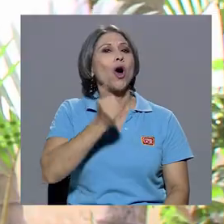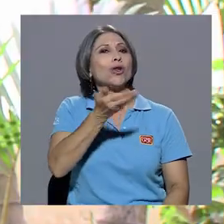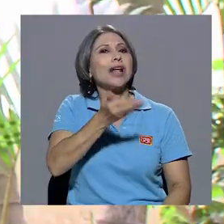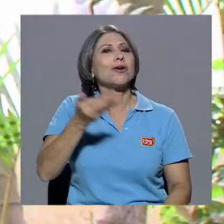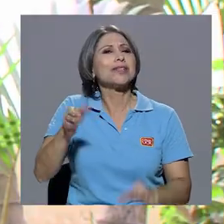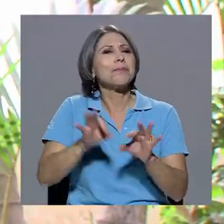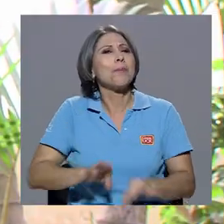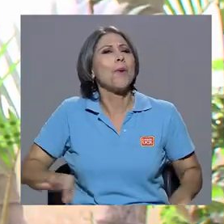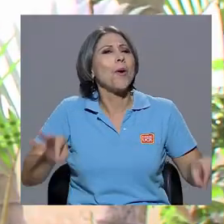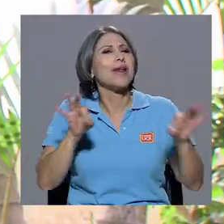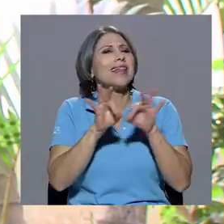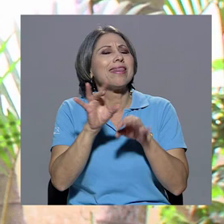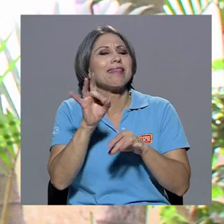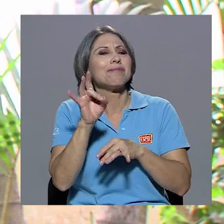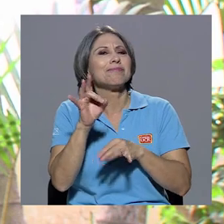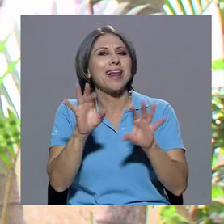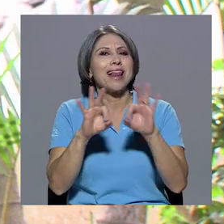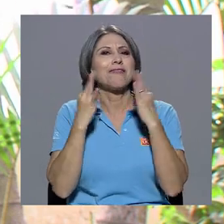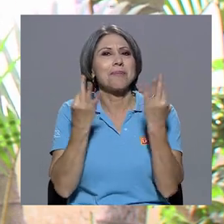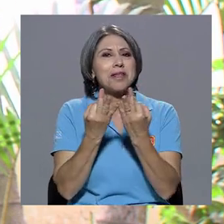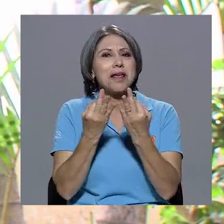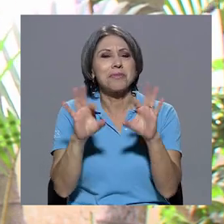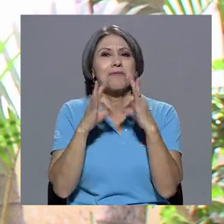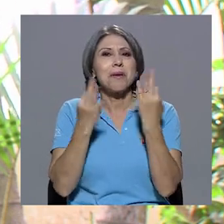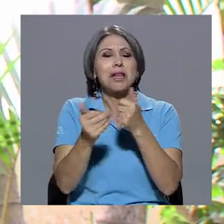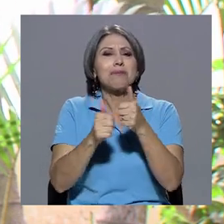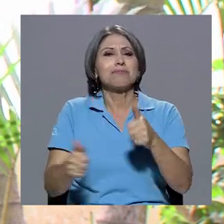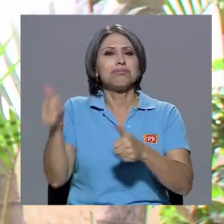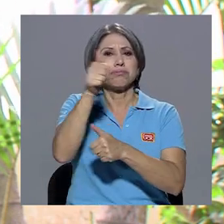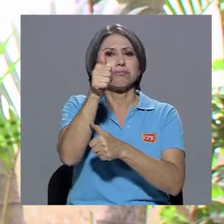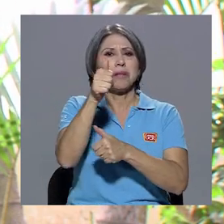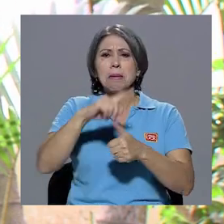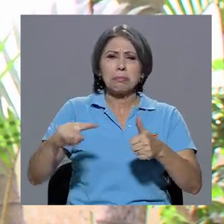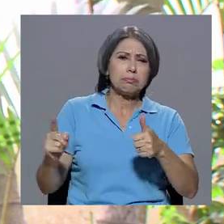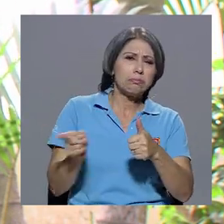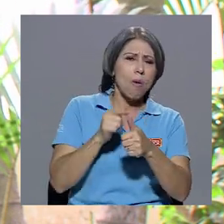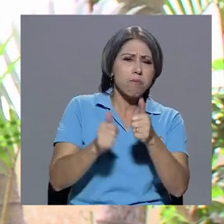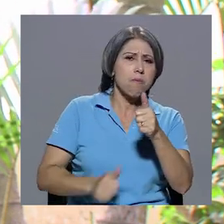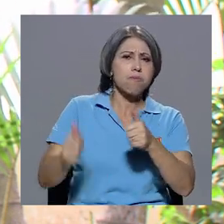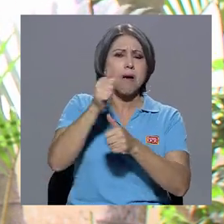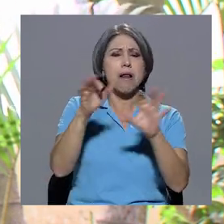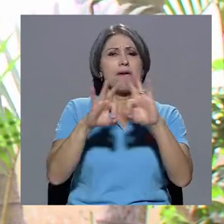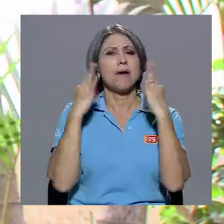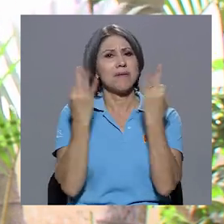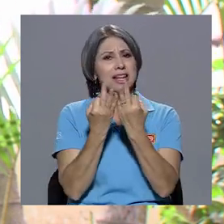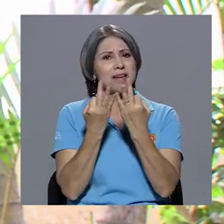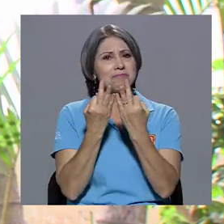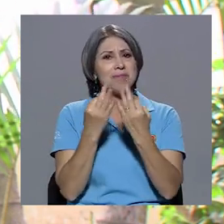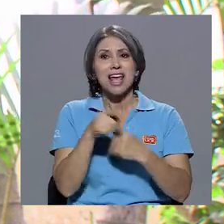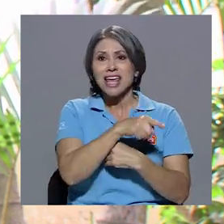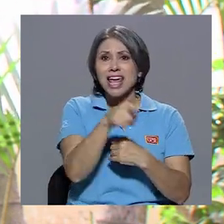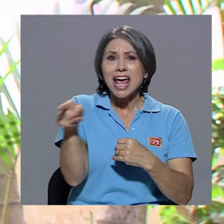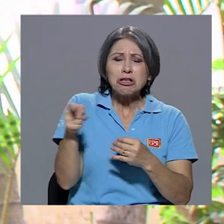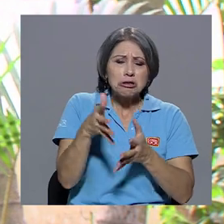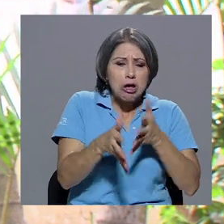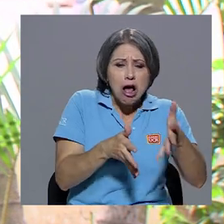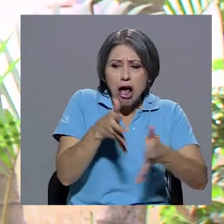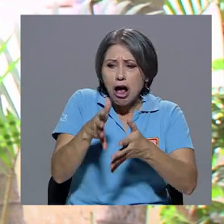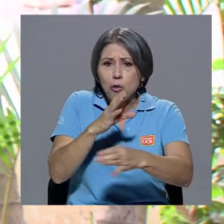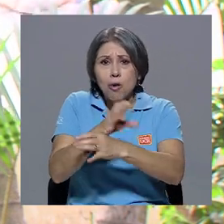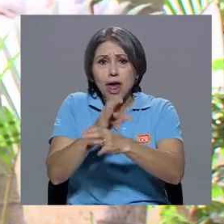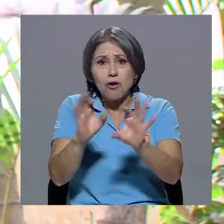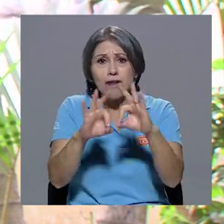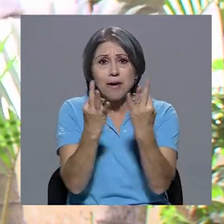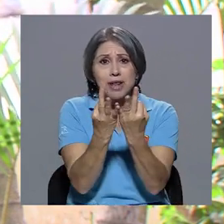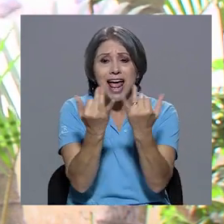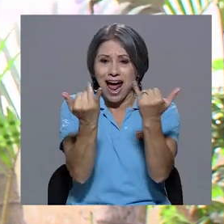cosa importante para ellos es la familia. Ellos tienen la familia como prioridad. Su prioridad número uno literalmente es su familia, y porque ellos cuidaron de toda su familia, también